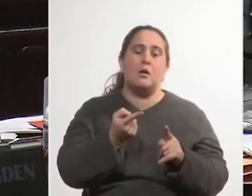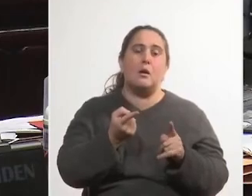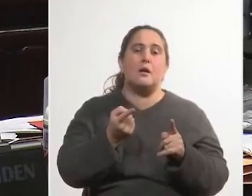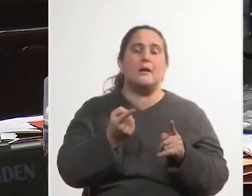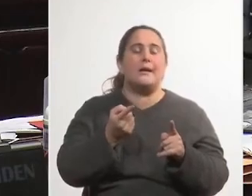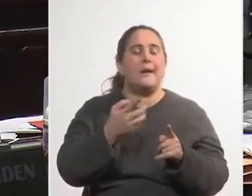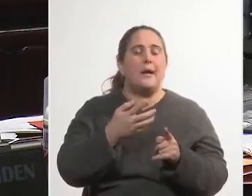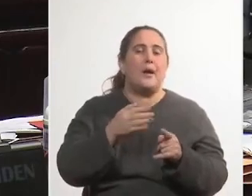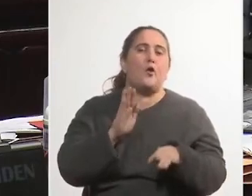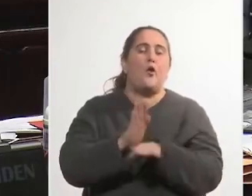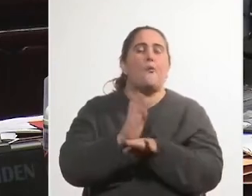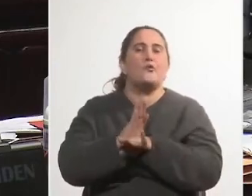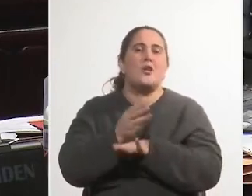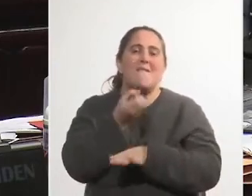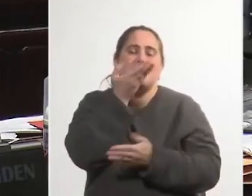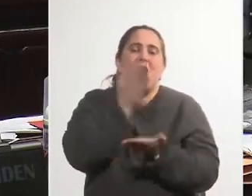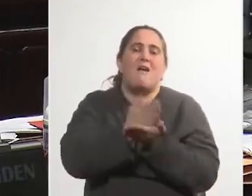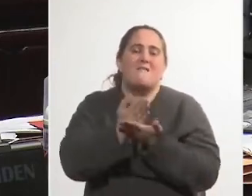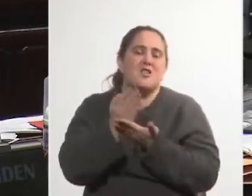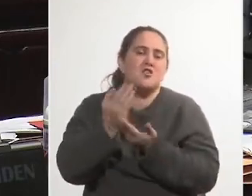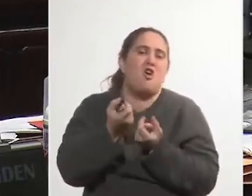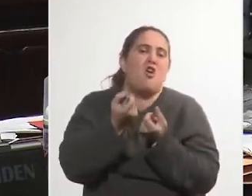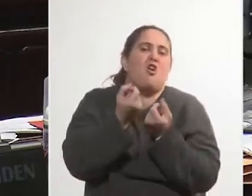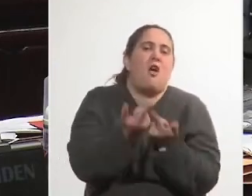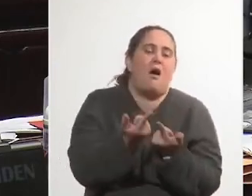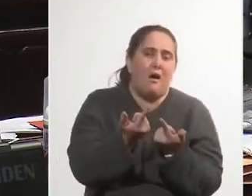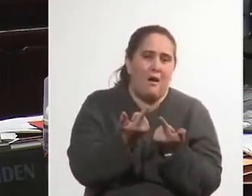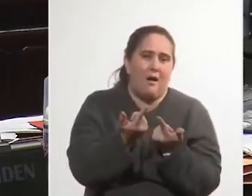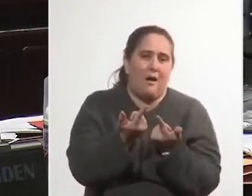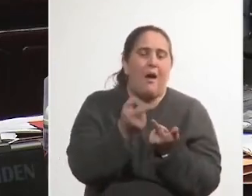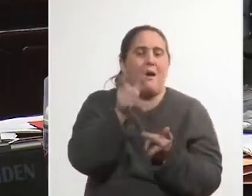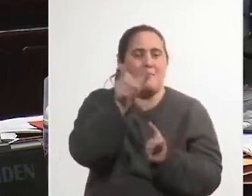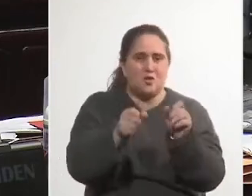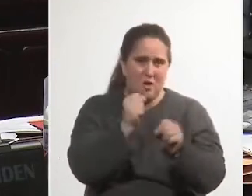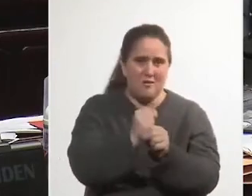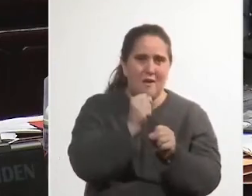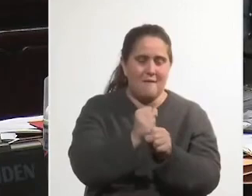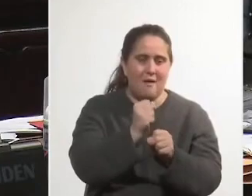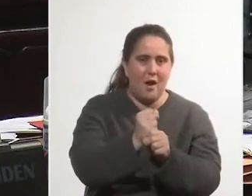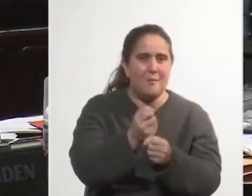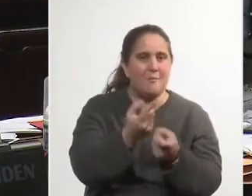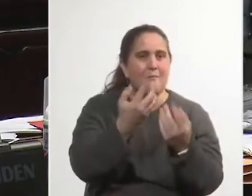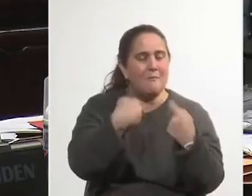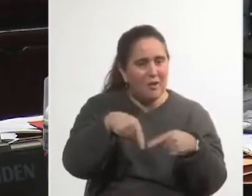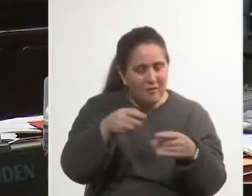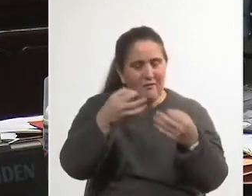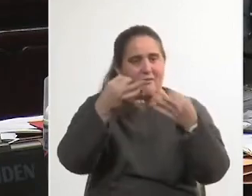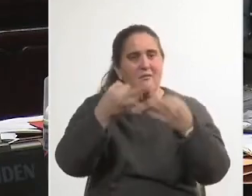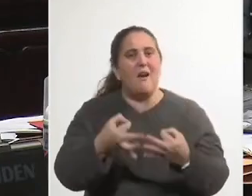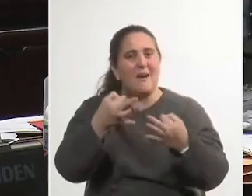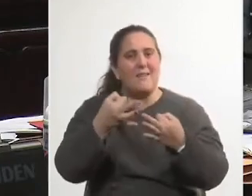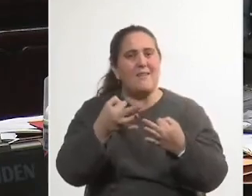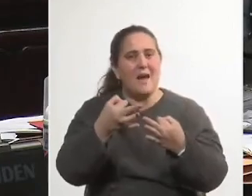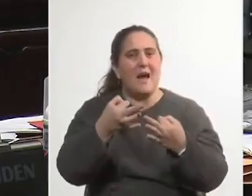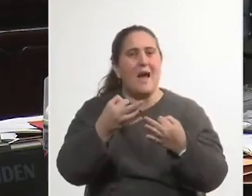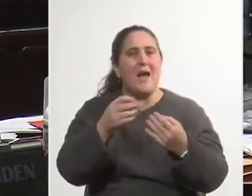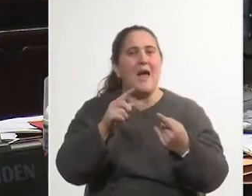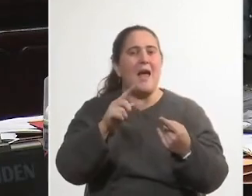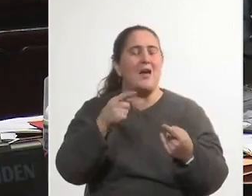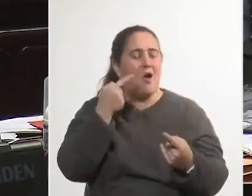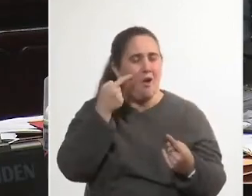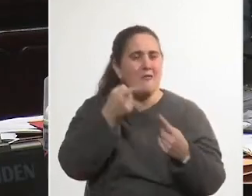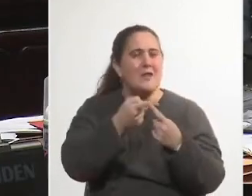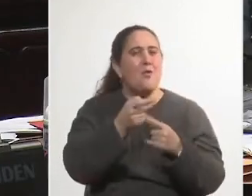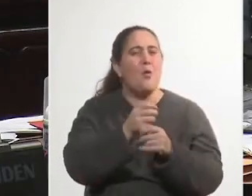que parecería que se favorece inicialmente a los trabajadores, pero que se negocia con la intención